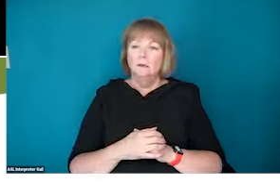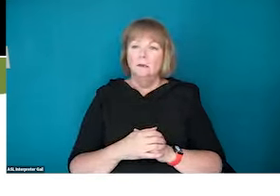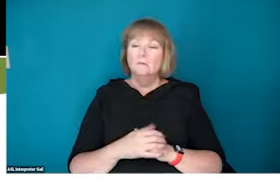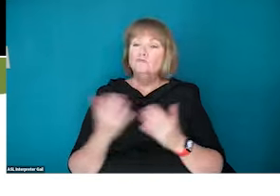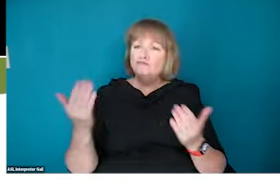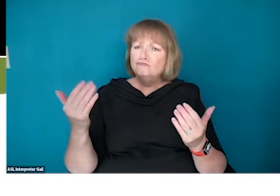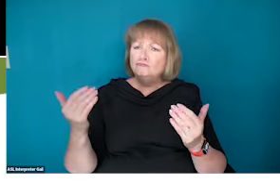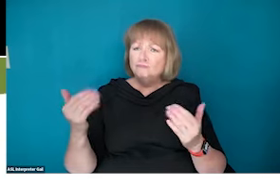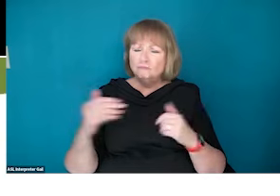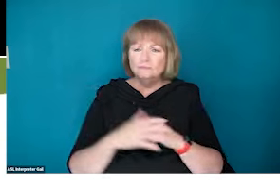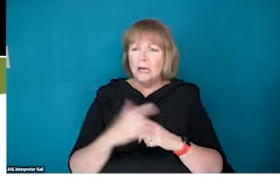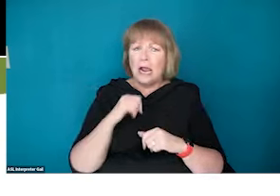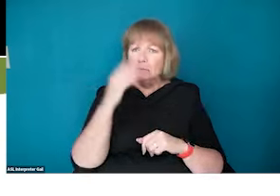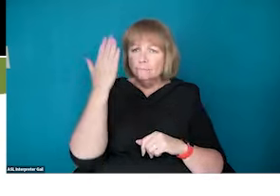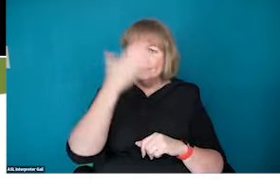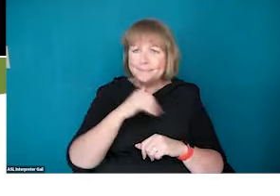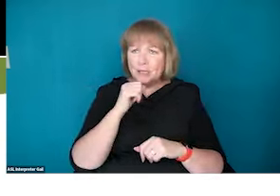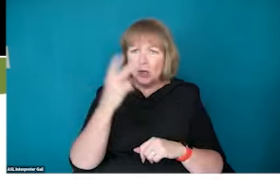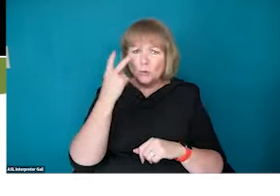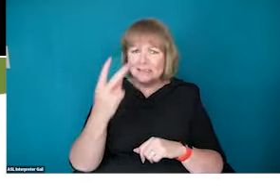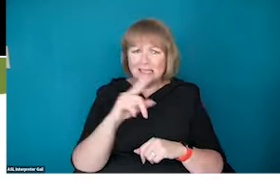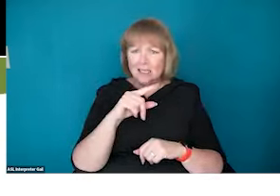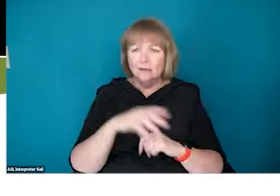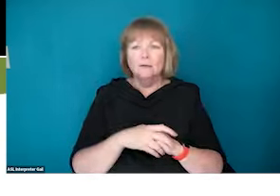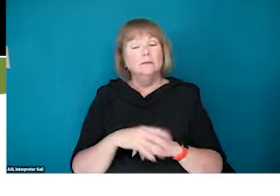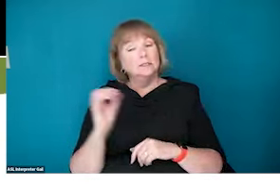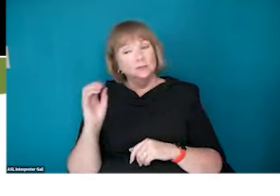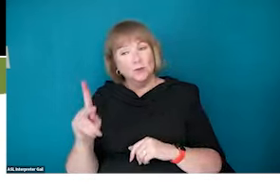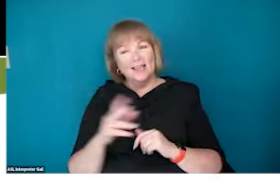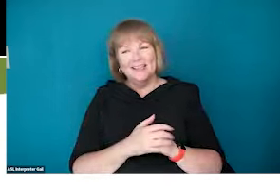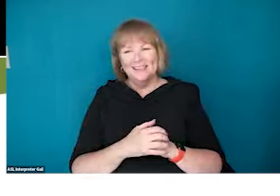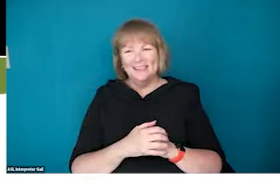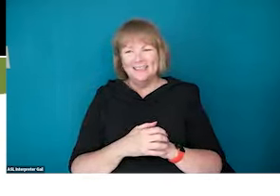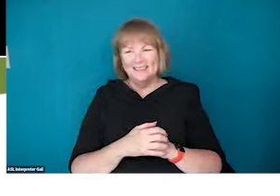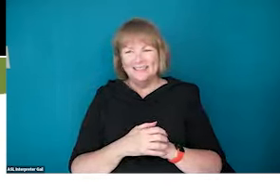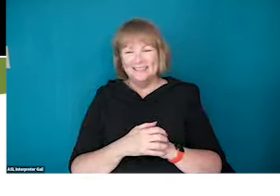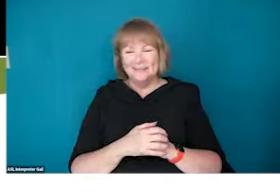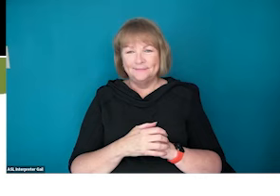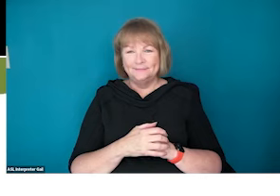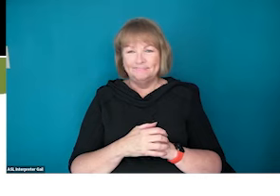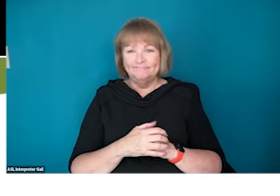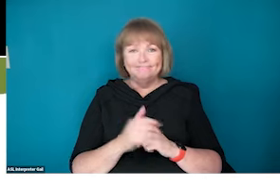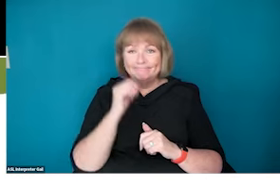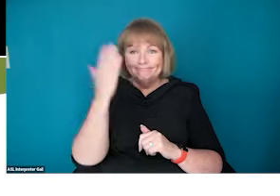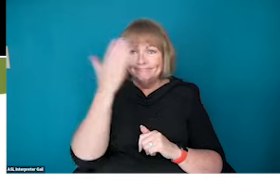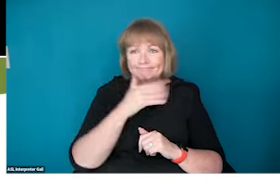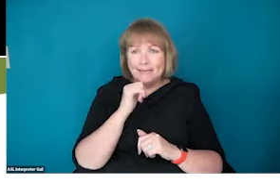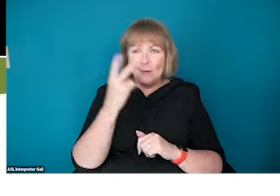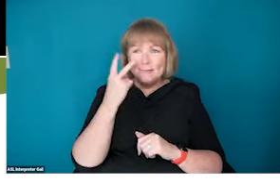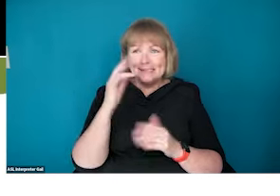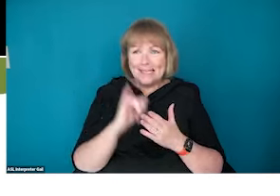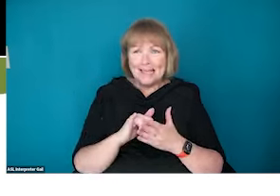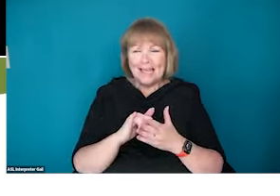al final. Es una de estas que quedó de Tammy. La seguridad social va a preguntar, pero si hay